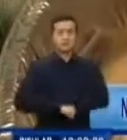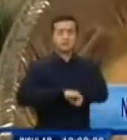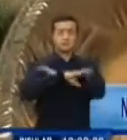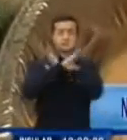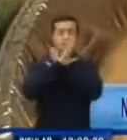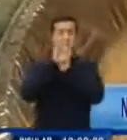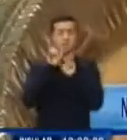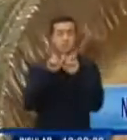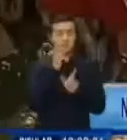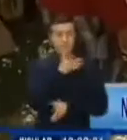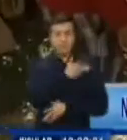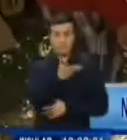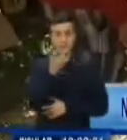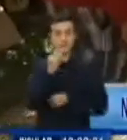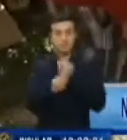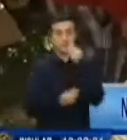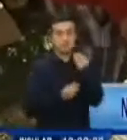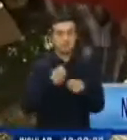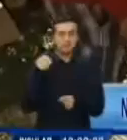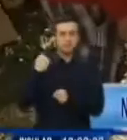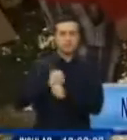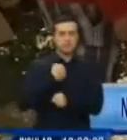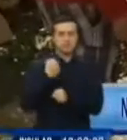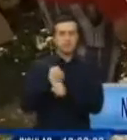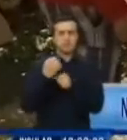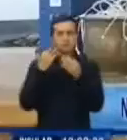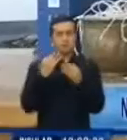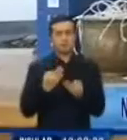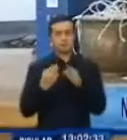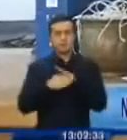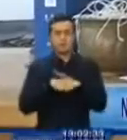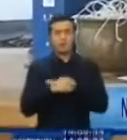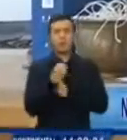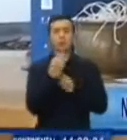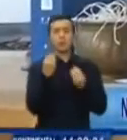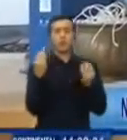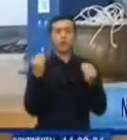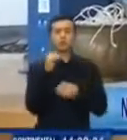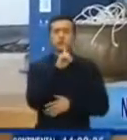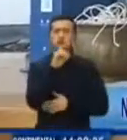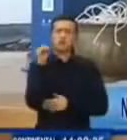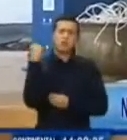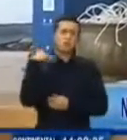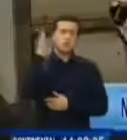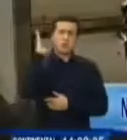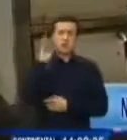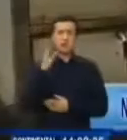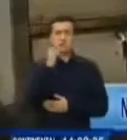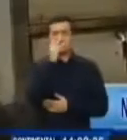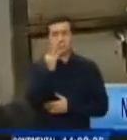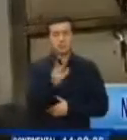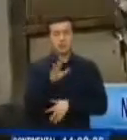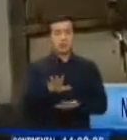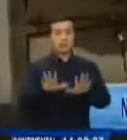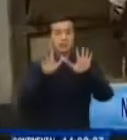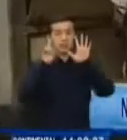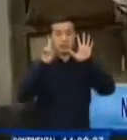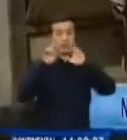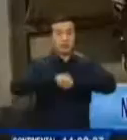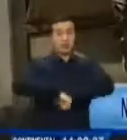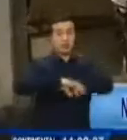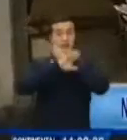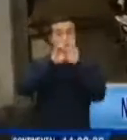las manos de estas personas se unen con el objetivo de despachar los cientos de pedidos que llegan en esta fecha fregel hace la mañana